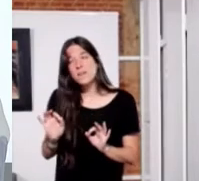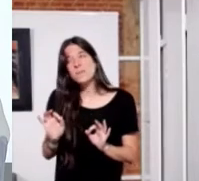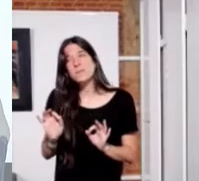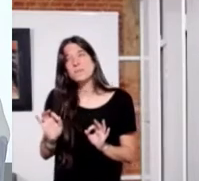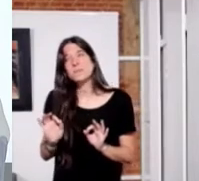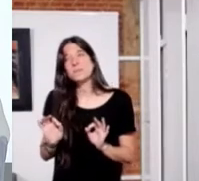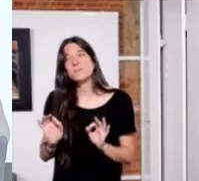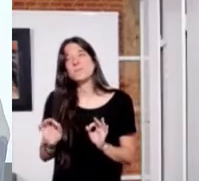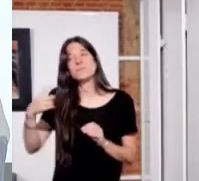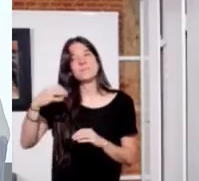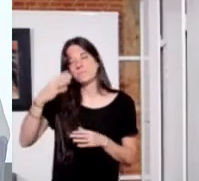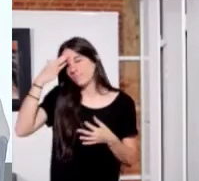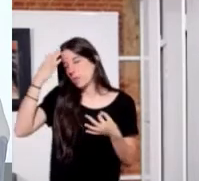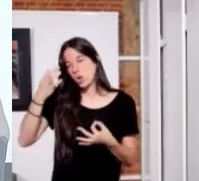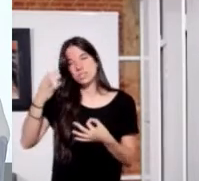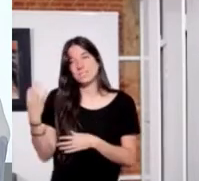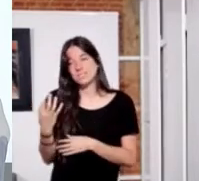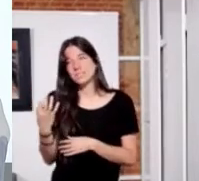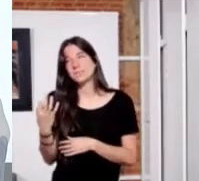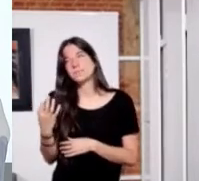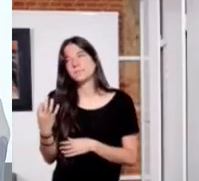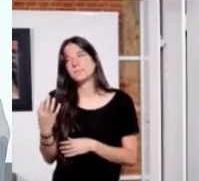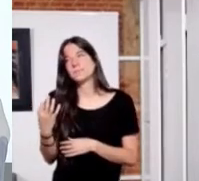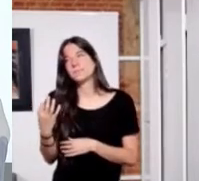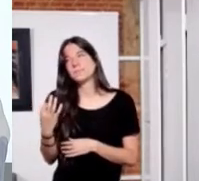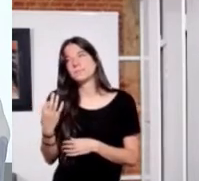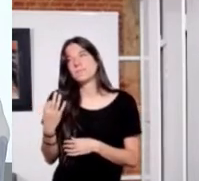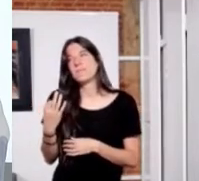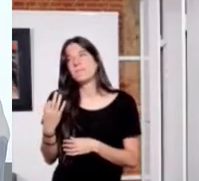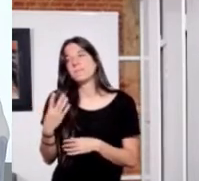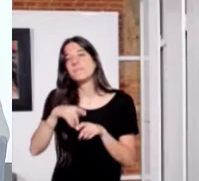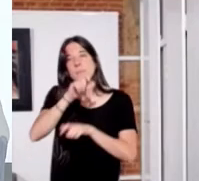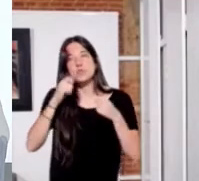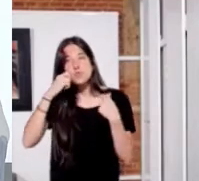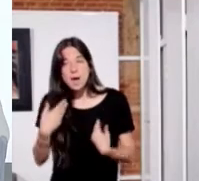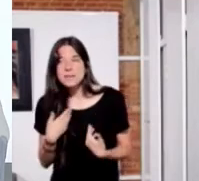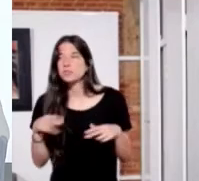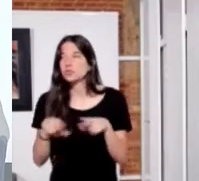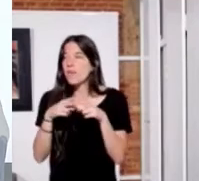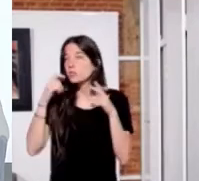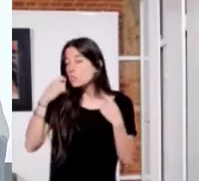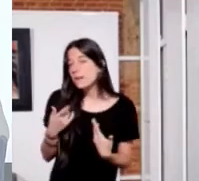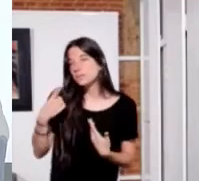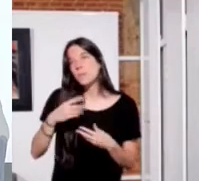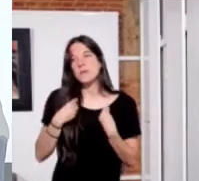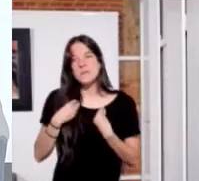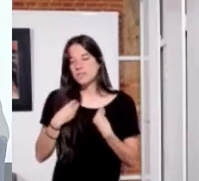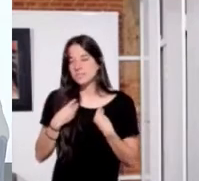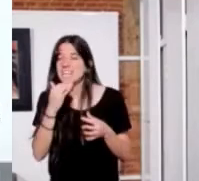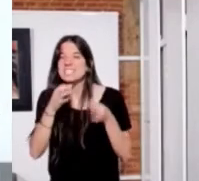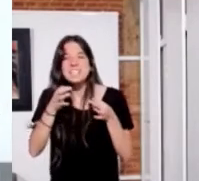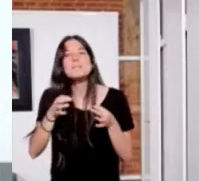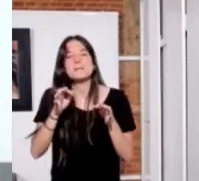tenemos que tener conciencia es que los humanos, las sociedades humanas, vivimos en una permanente